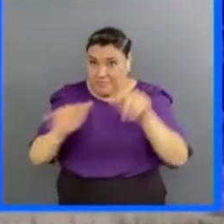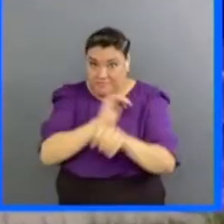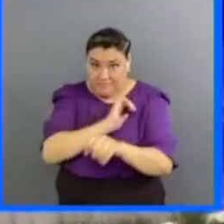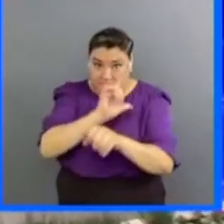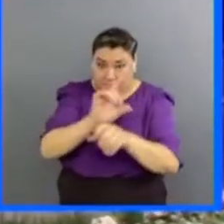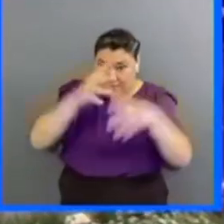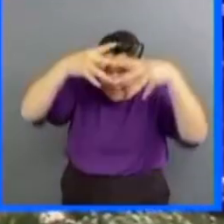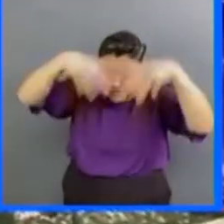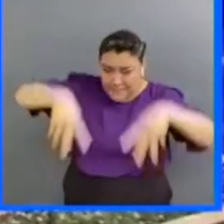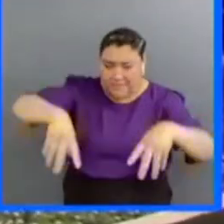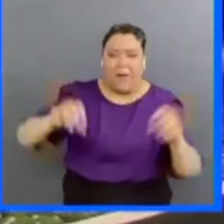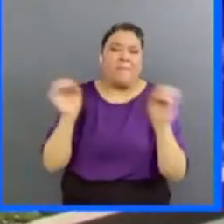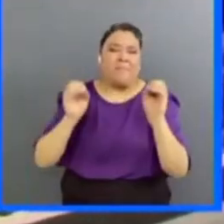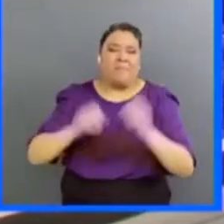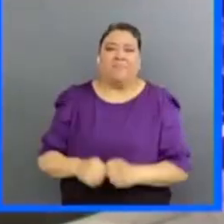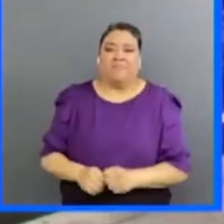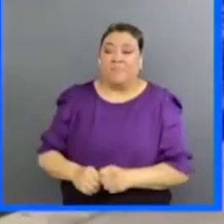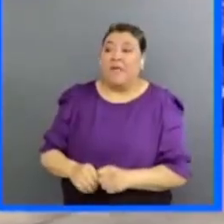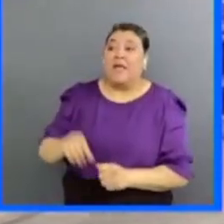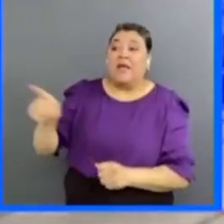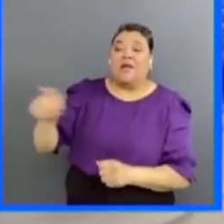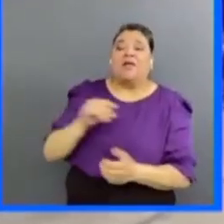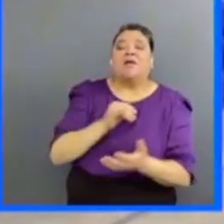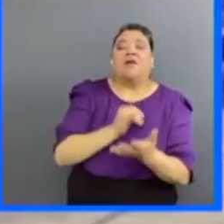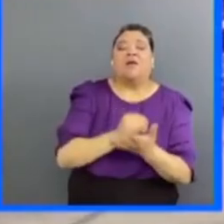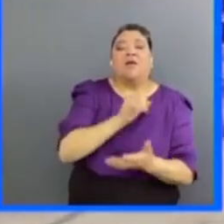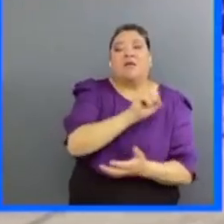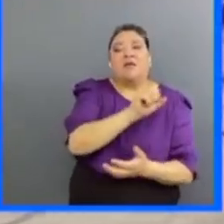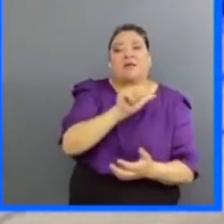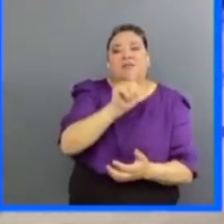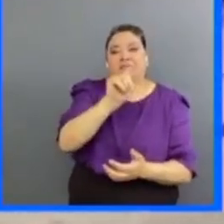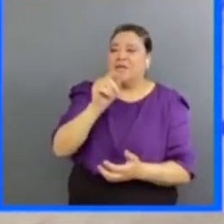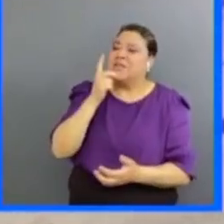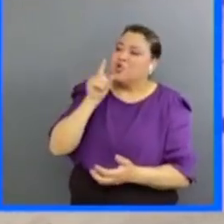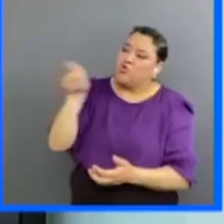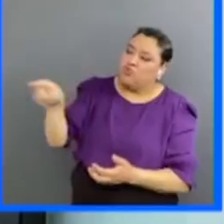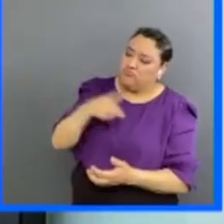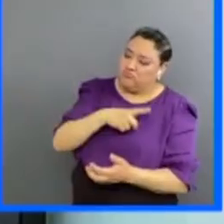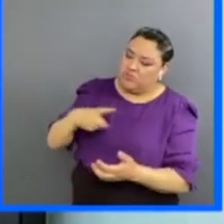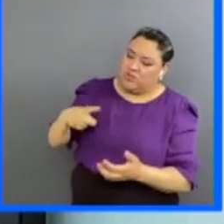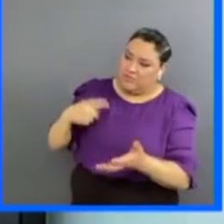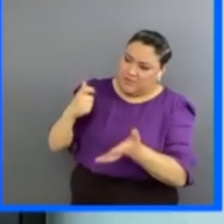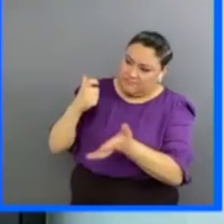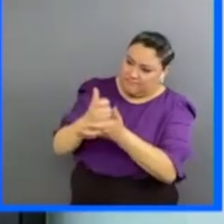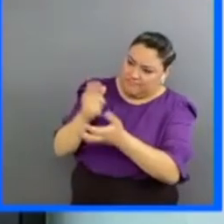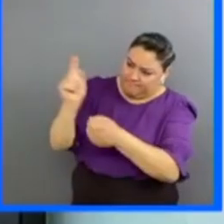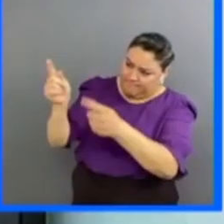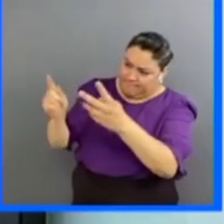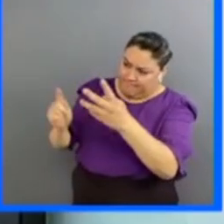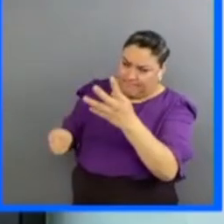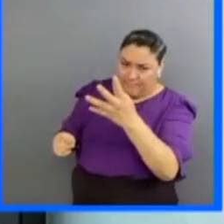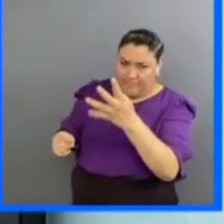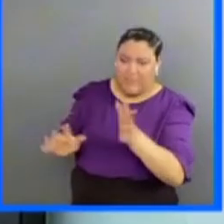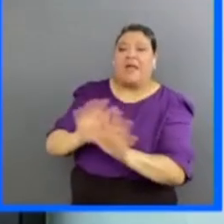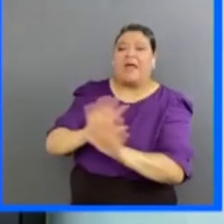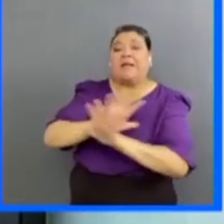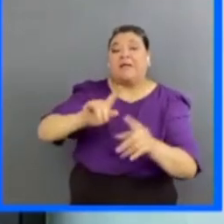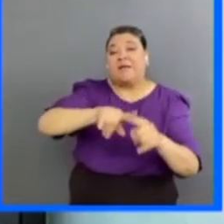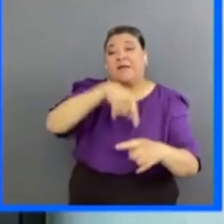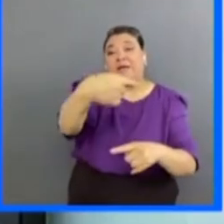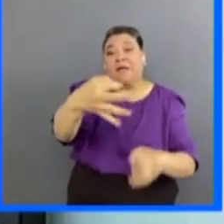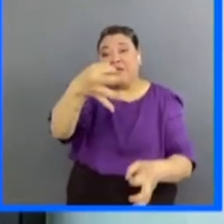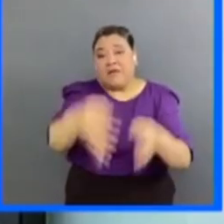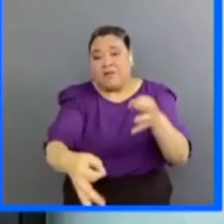diversos casos, el SAT determinó los créditos fiscales contra las empresas y fueron confirmados por sentencias del